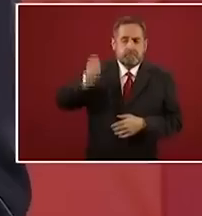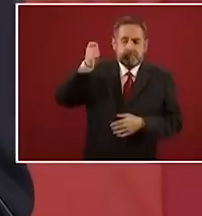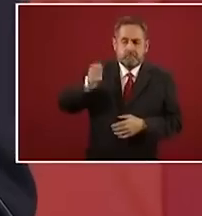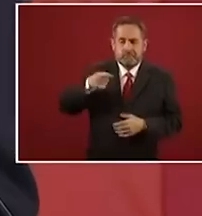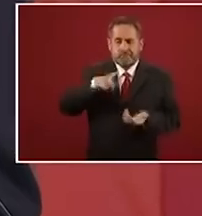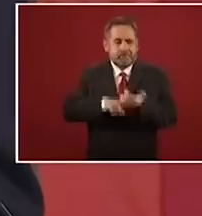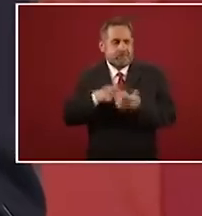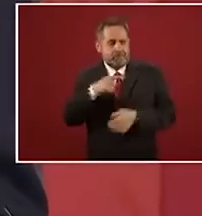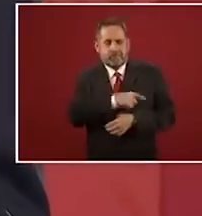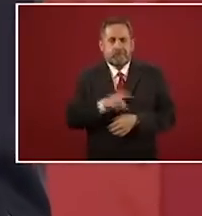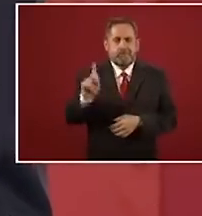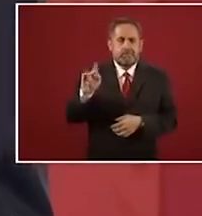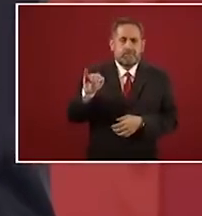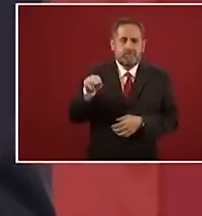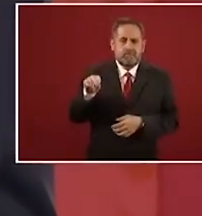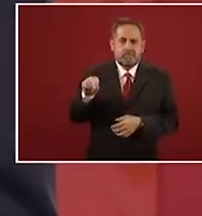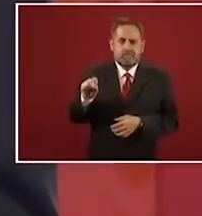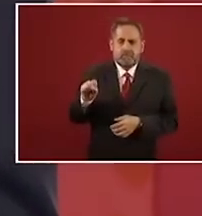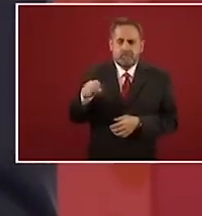Pinos,